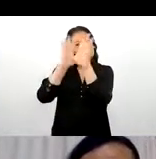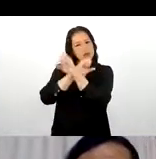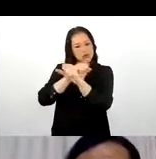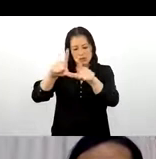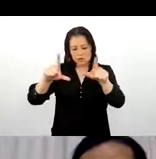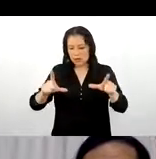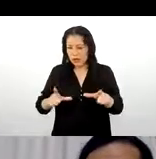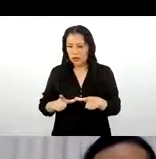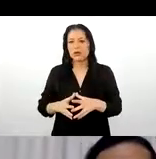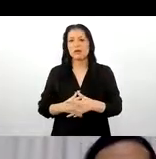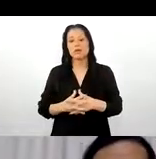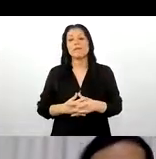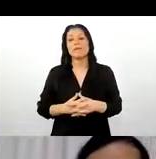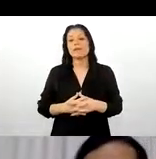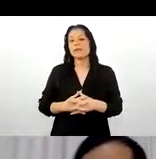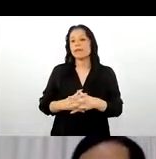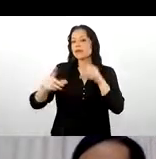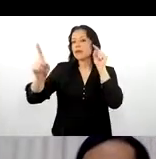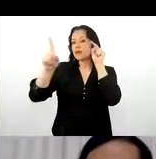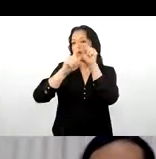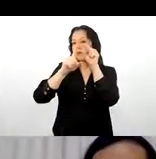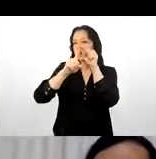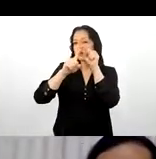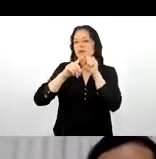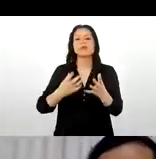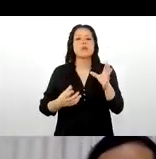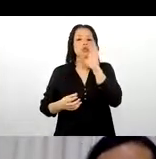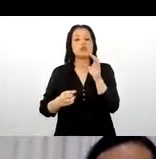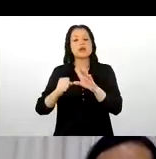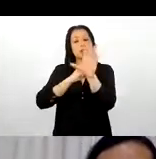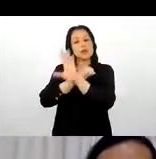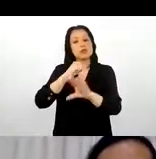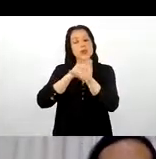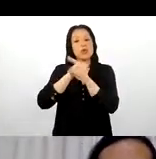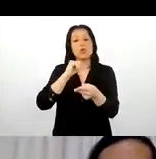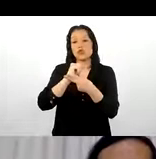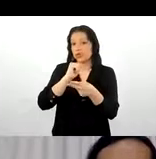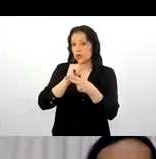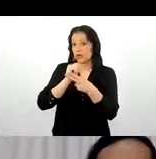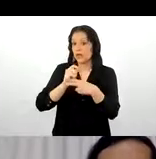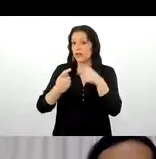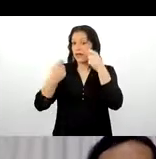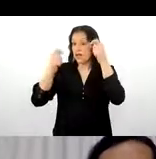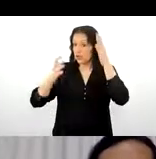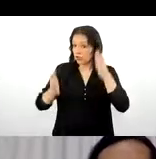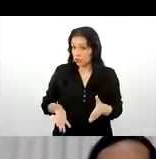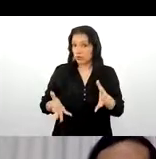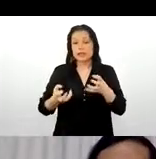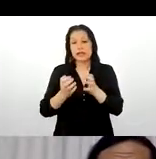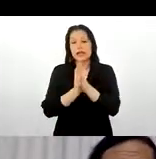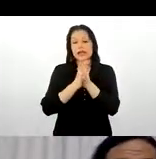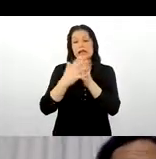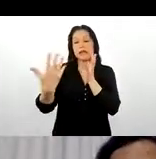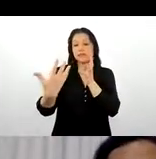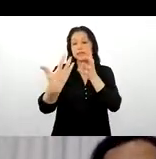de sus destinos, busca de ya protocolos de bioseguridad, es un turista que busca compenetrarse, que